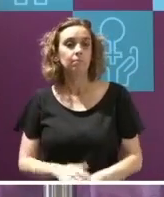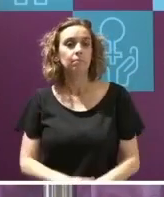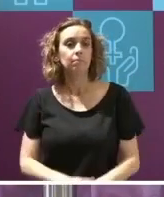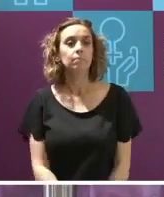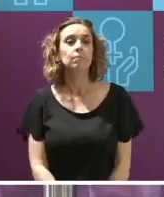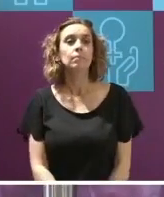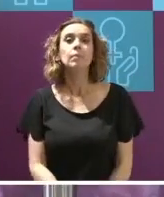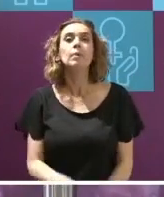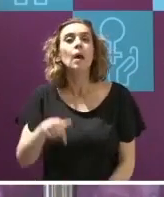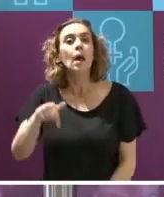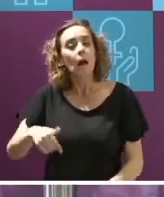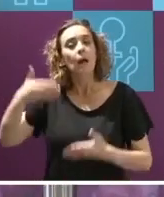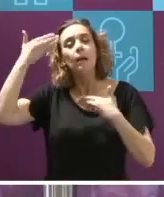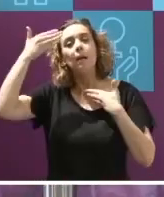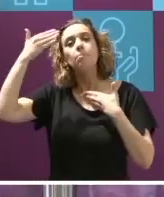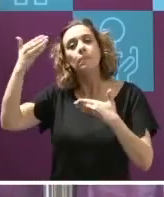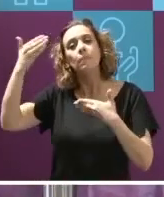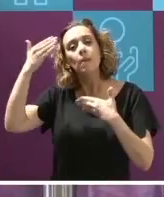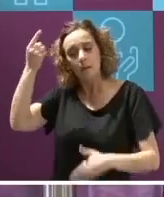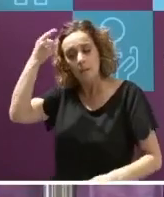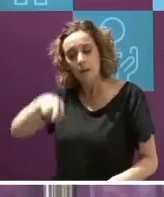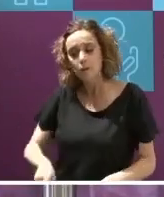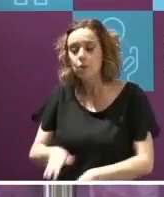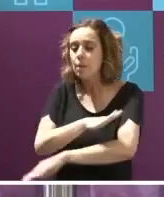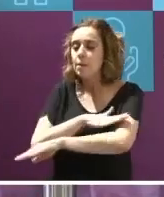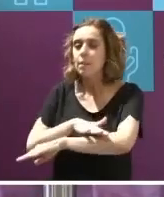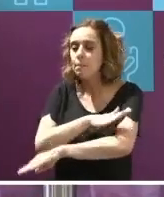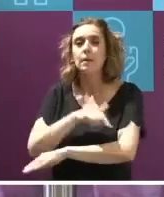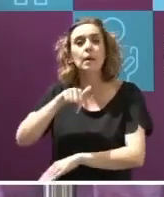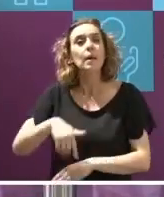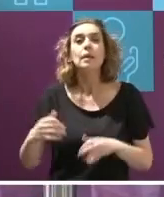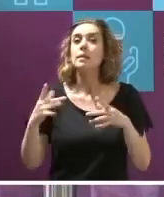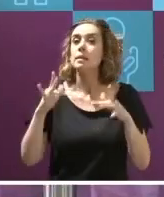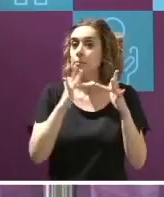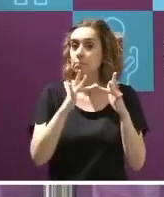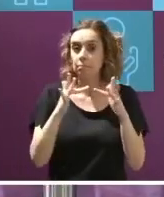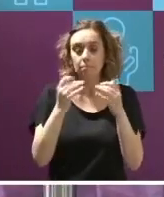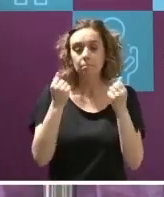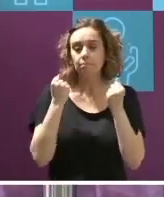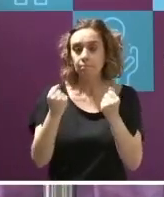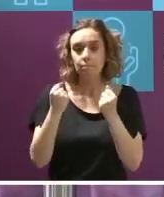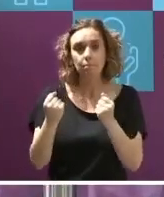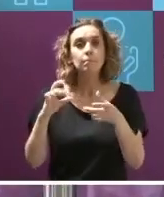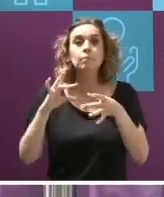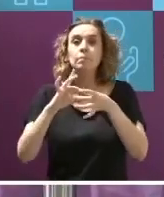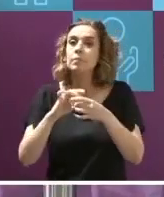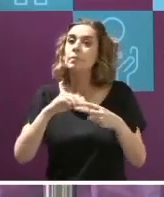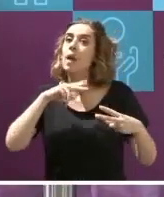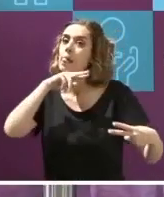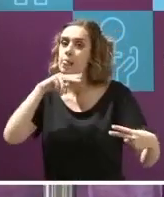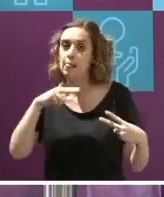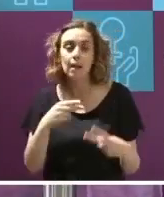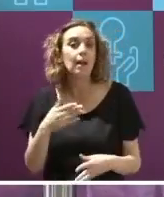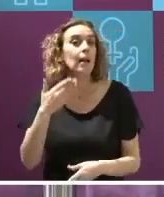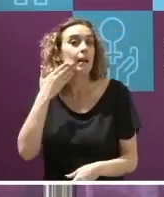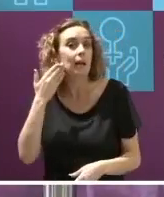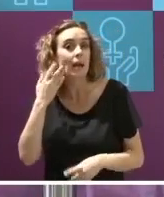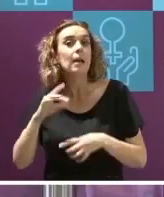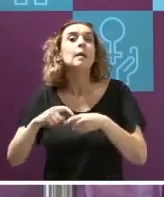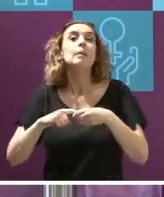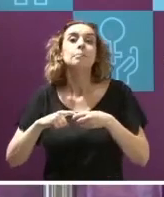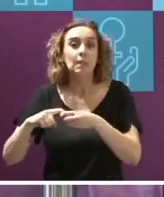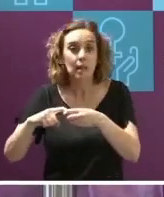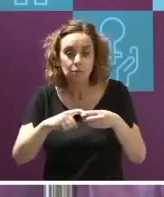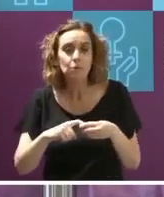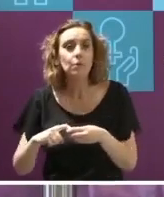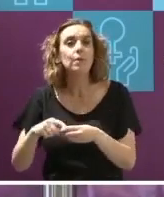celebrando, ministra, como no puede ser de otra forma, este fortalecimiento de nuestras relaciones, en las que espero que el diálogo, la fraternidad, la sororidad y,